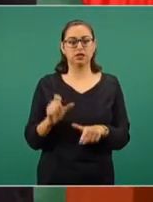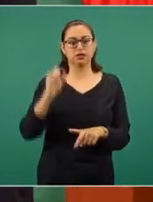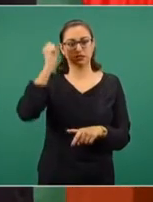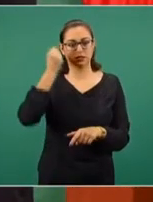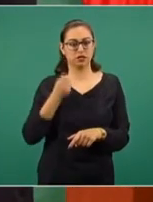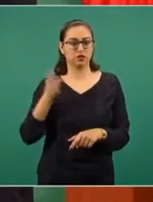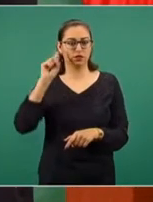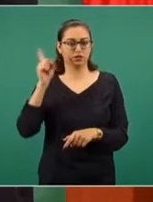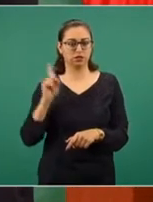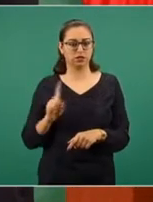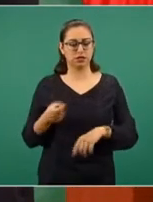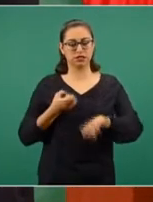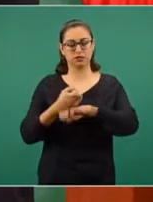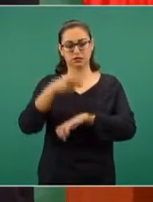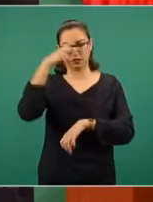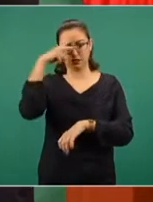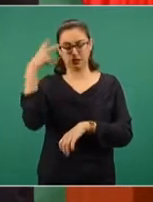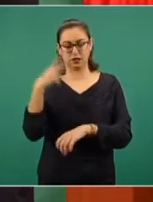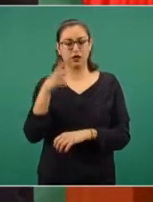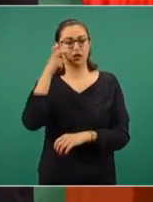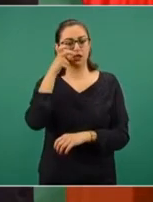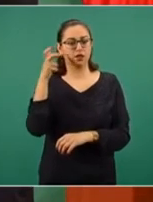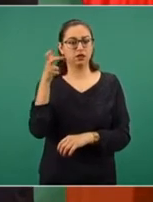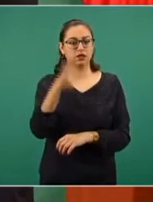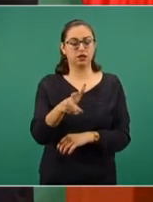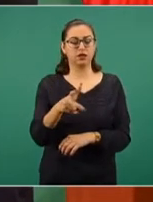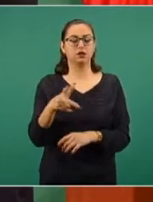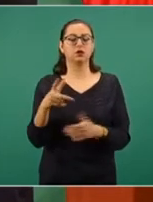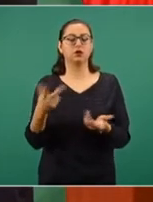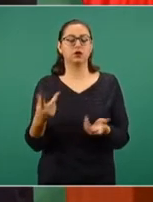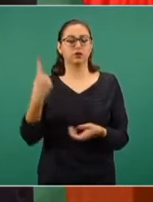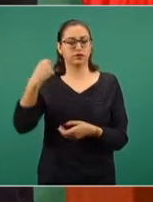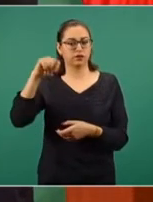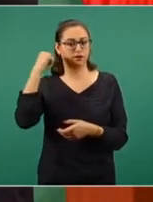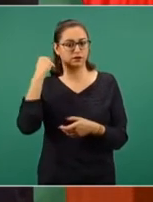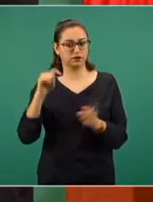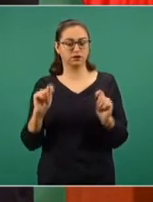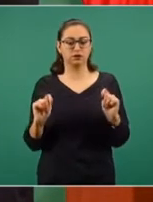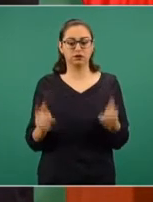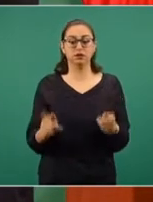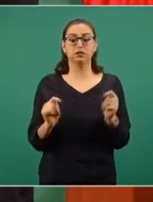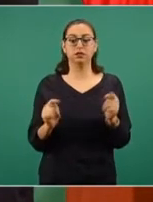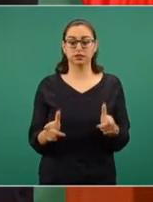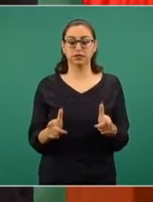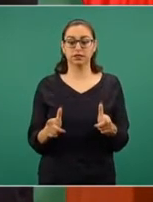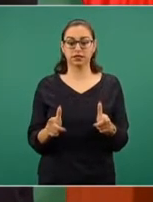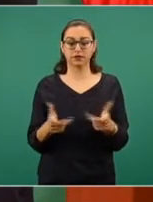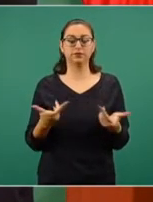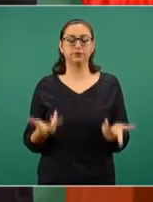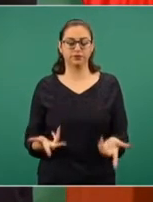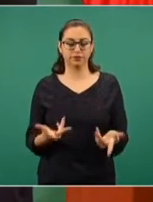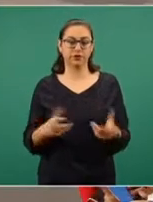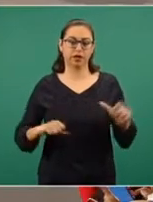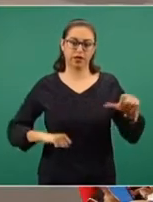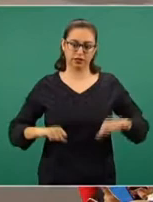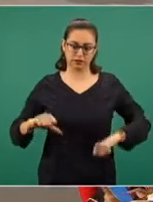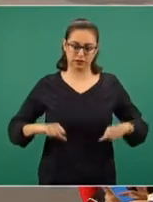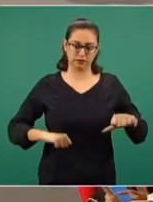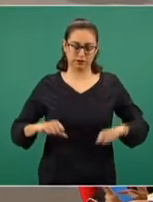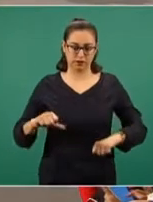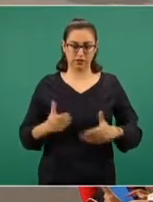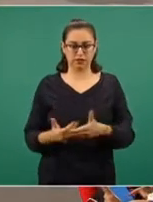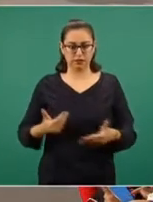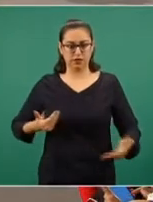Zacatecas, Estado de México, Hidalgo, Tabasco y Tlaxcala, que vamos a estar trabajando con actividades previas el